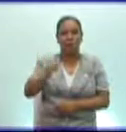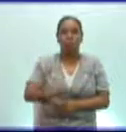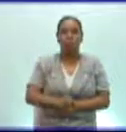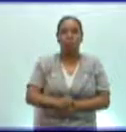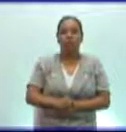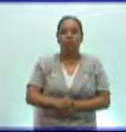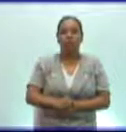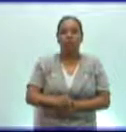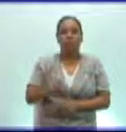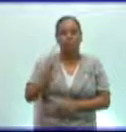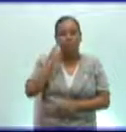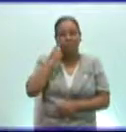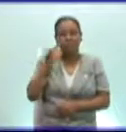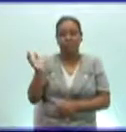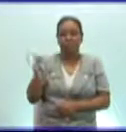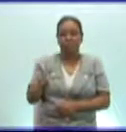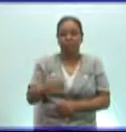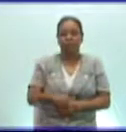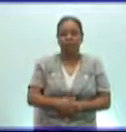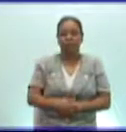entonces